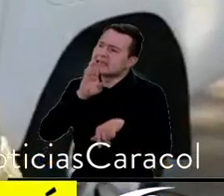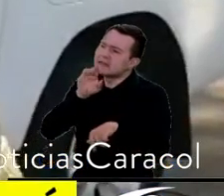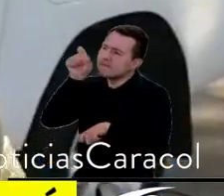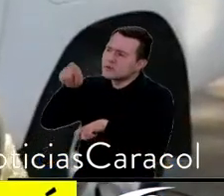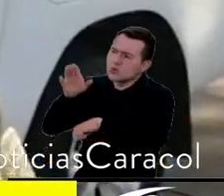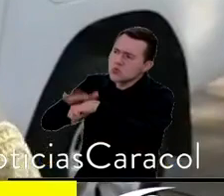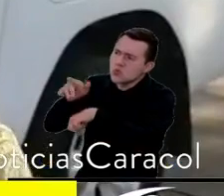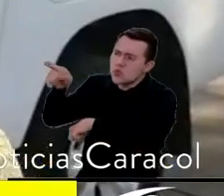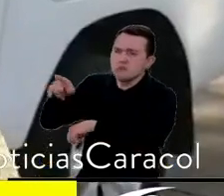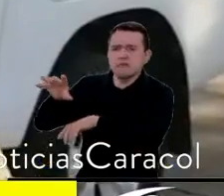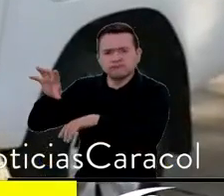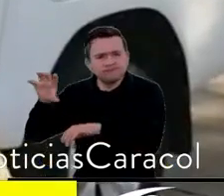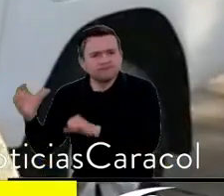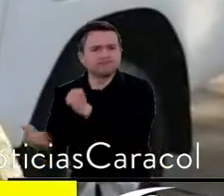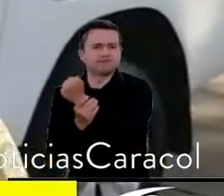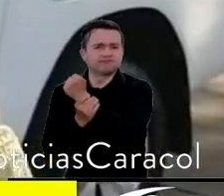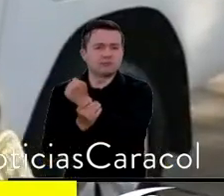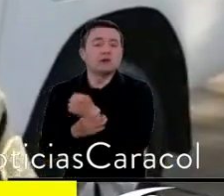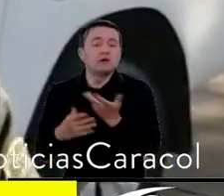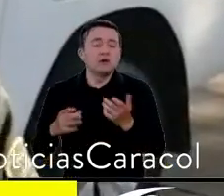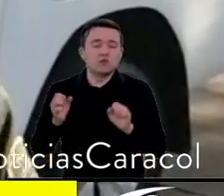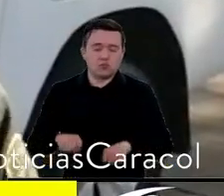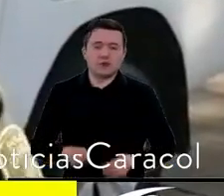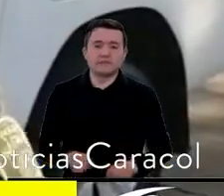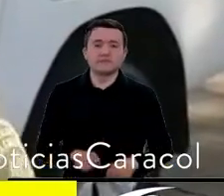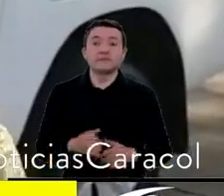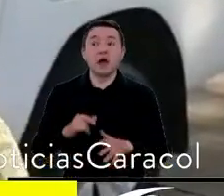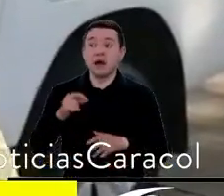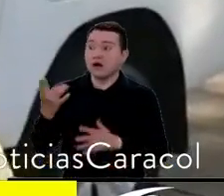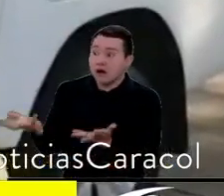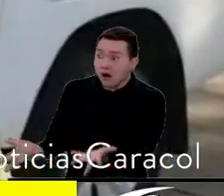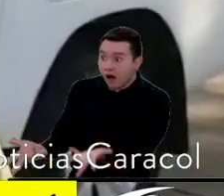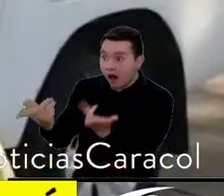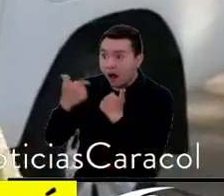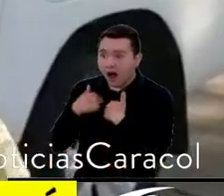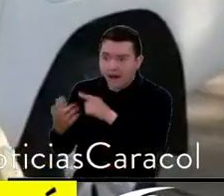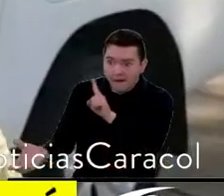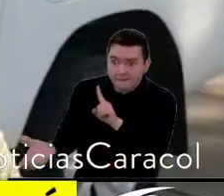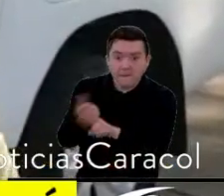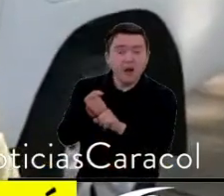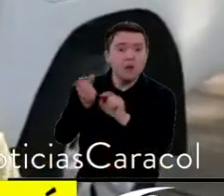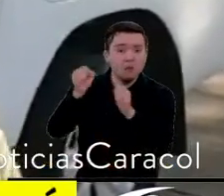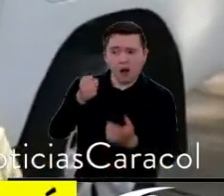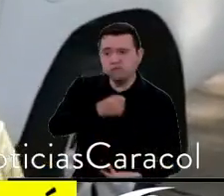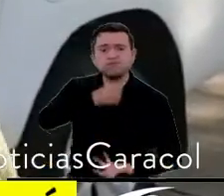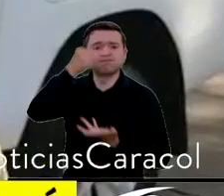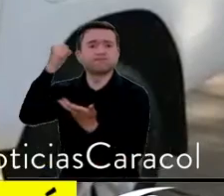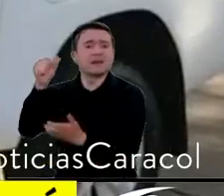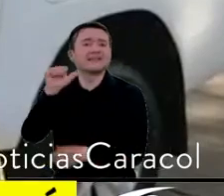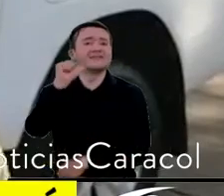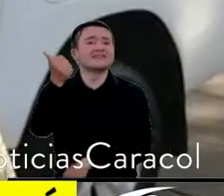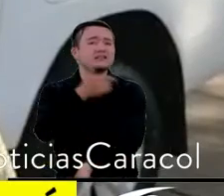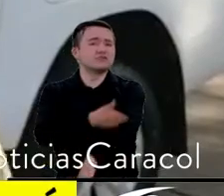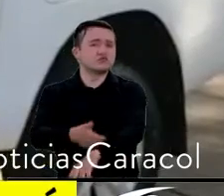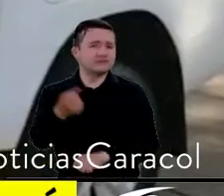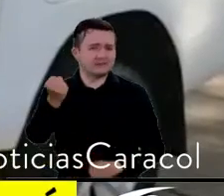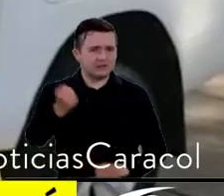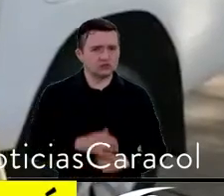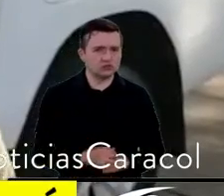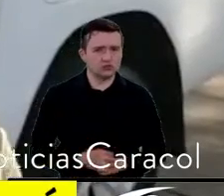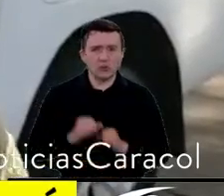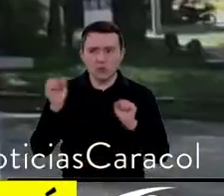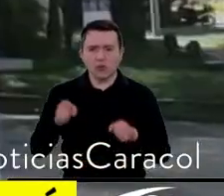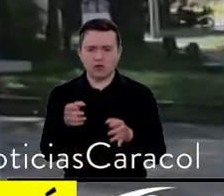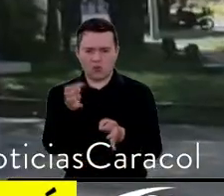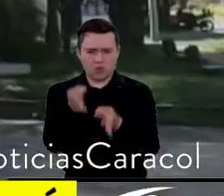millones de pesos por información que nos permita la pronta captura, judicialización de los responsables de